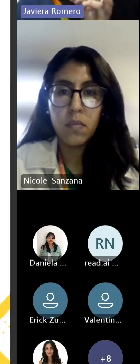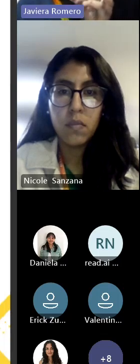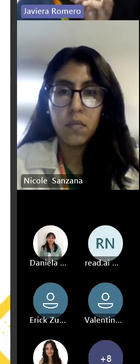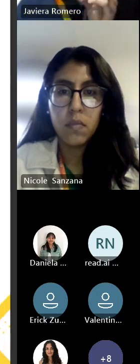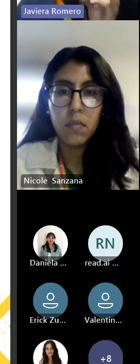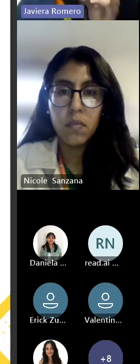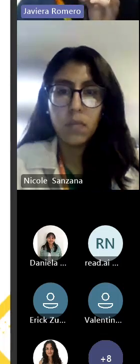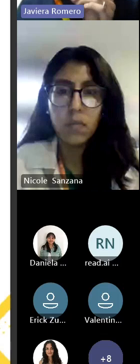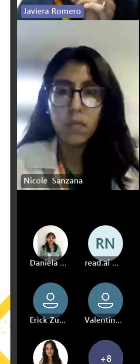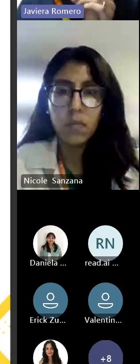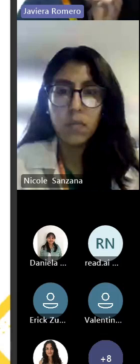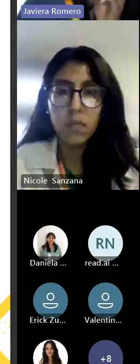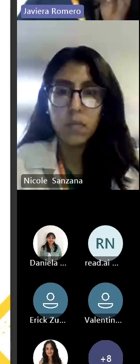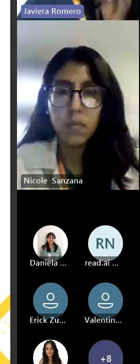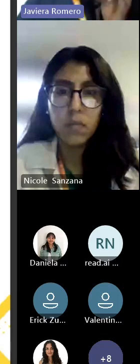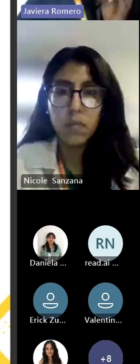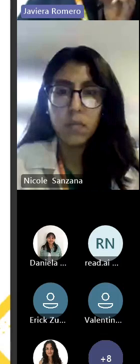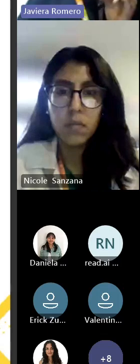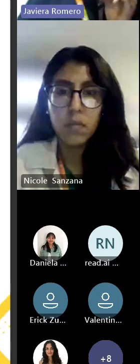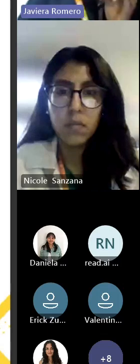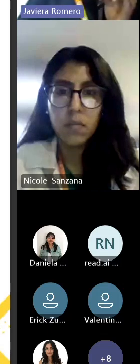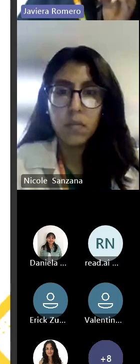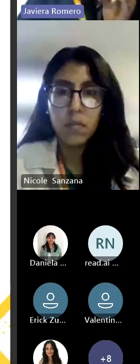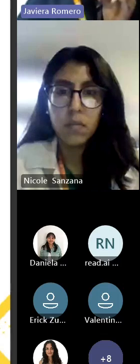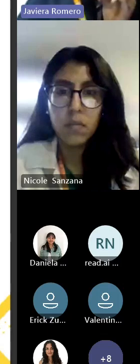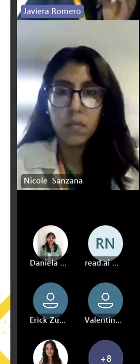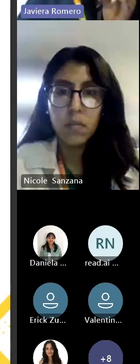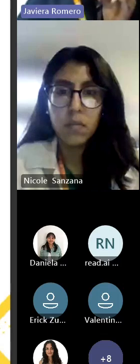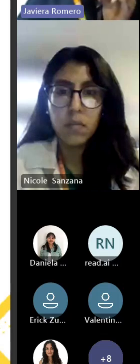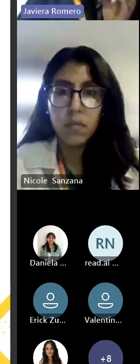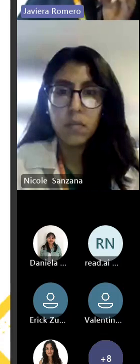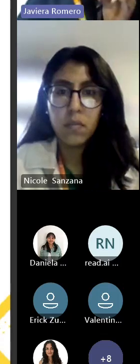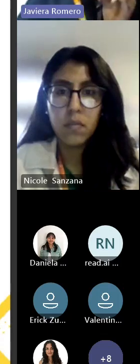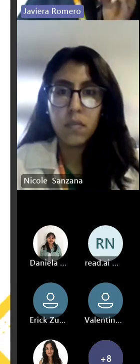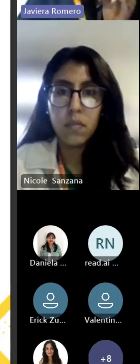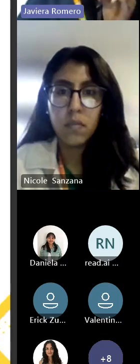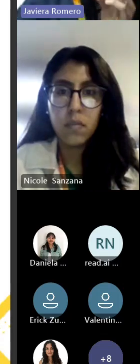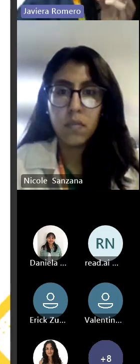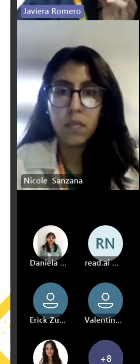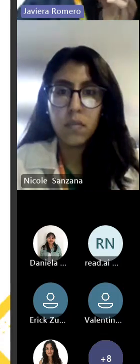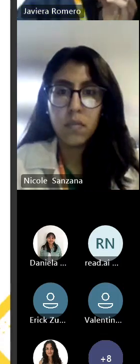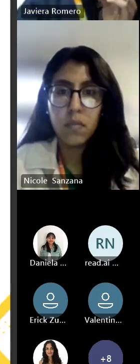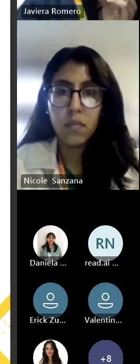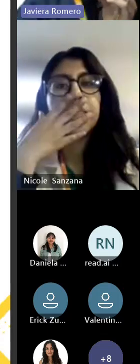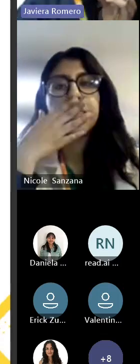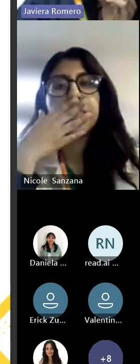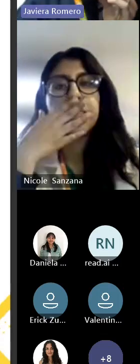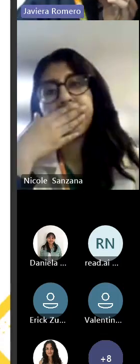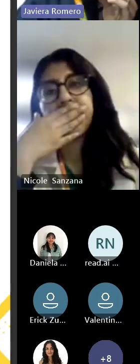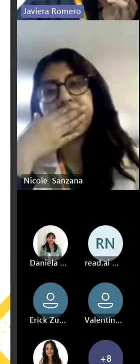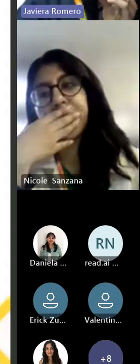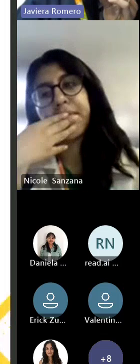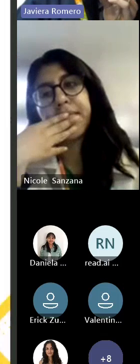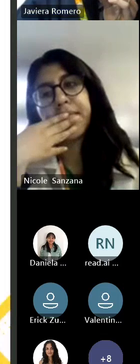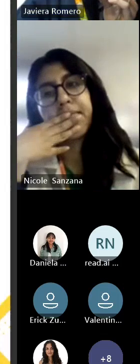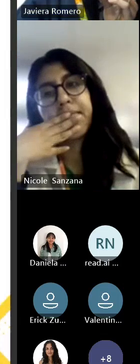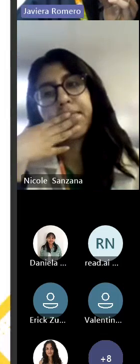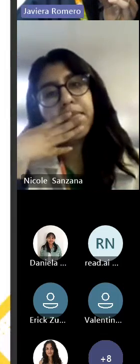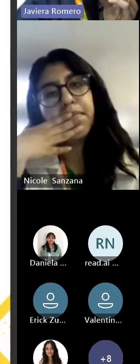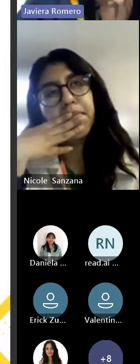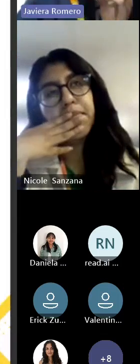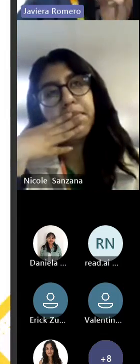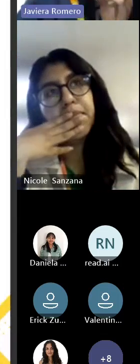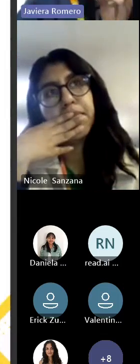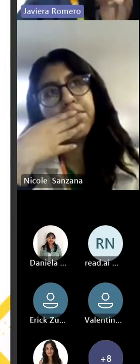derivación, y en último lugar tenemos el seguimiento, que también es fundamental. Bien,